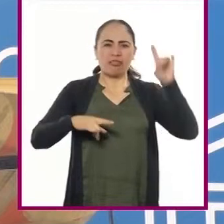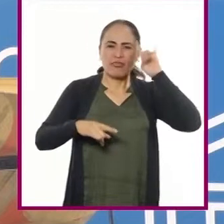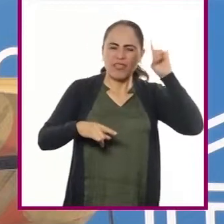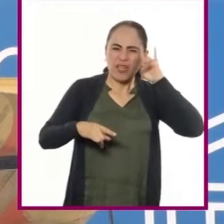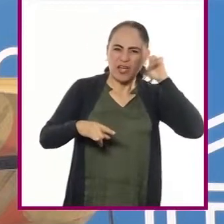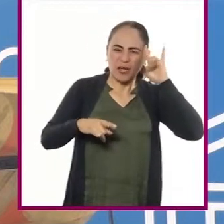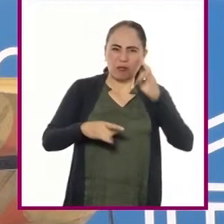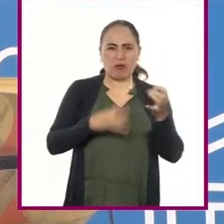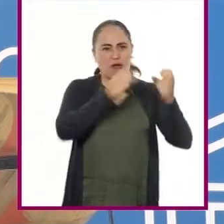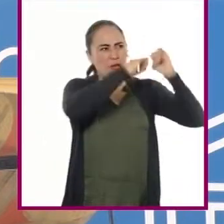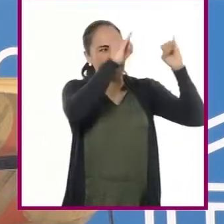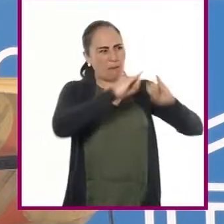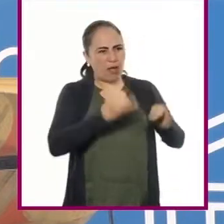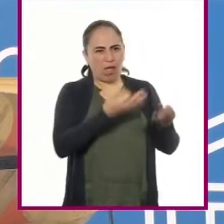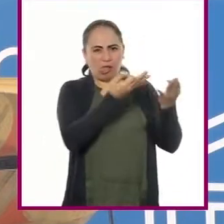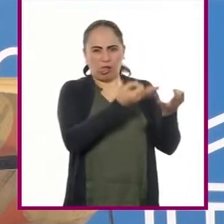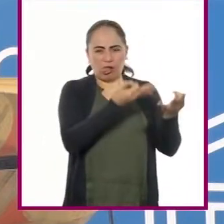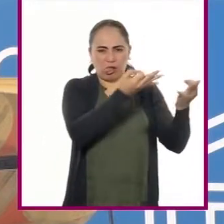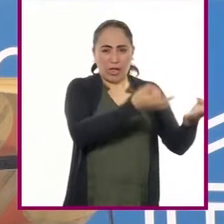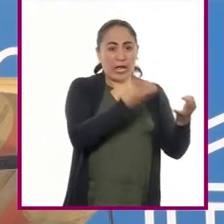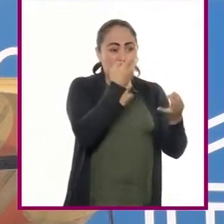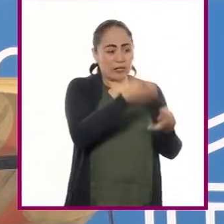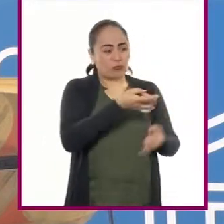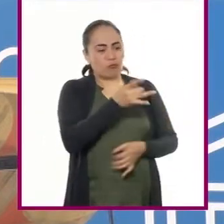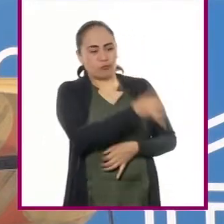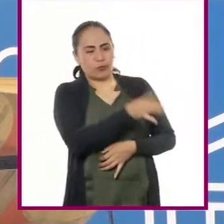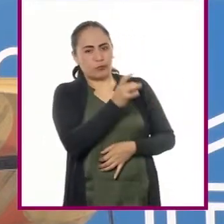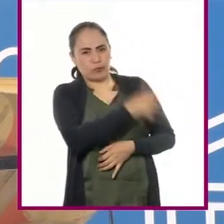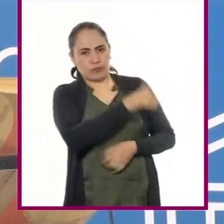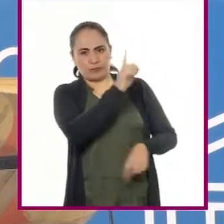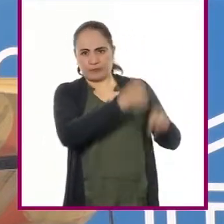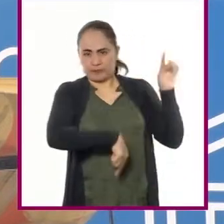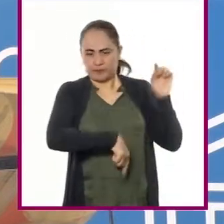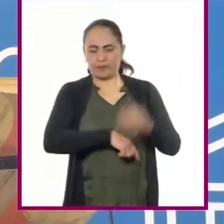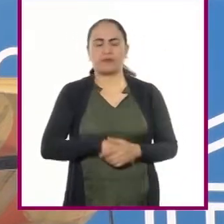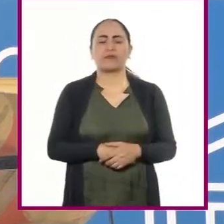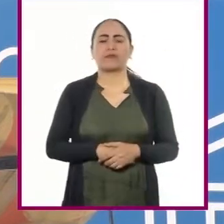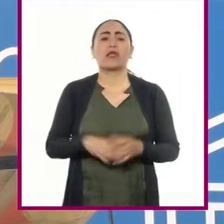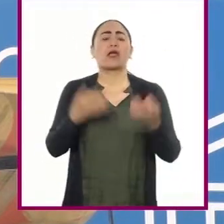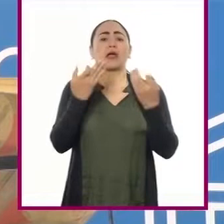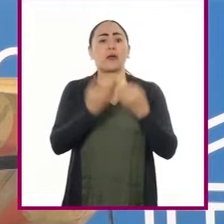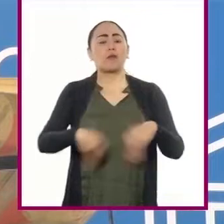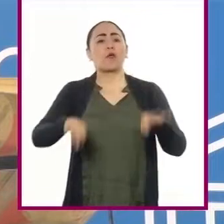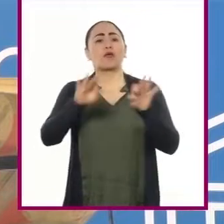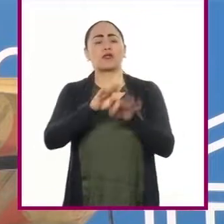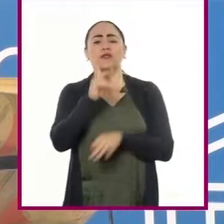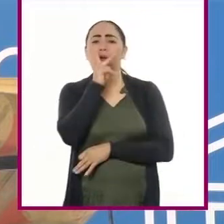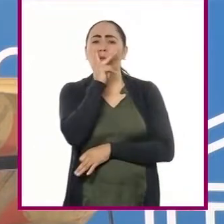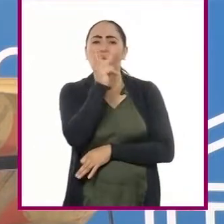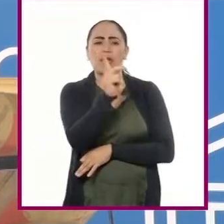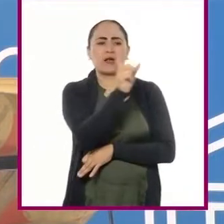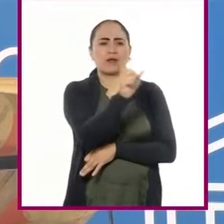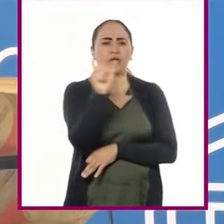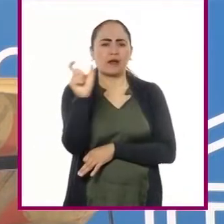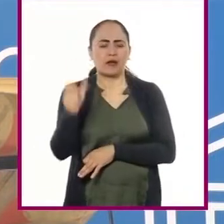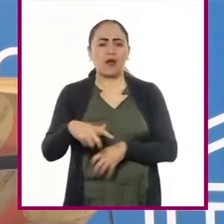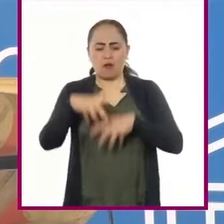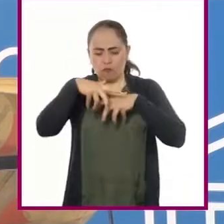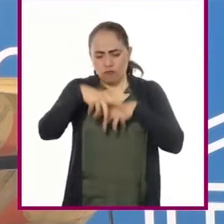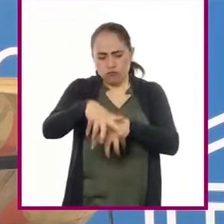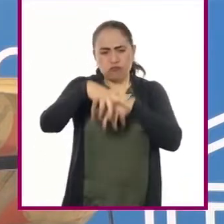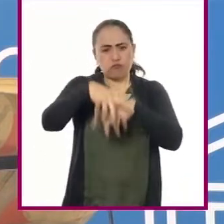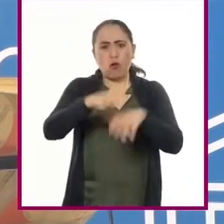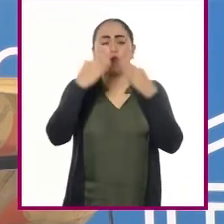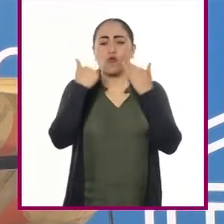idolatría que serían vencidos por la gracia. Su importancia se avala por un refrán que rezaba: no hay procesión